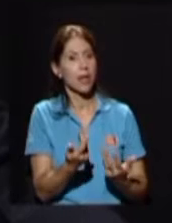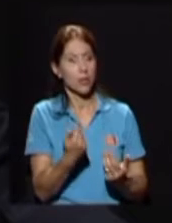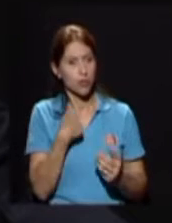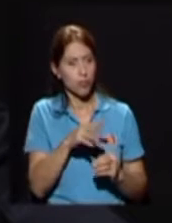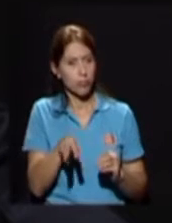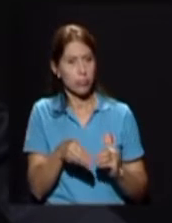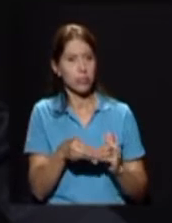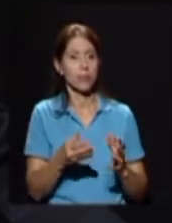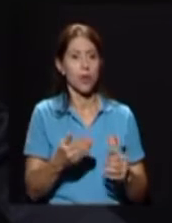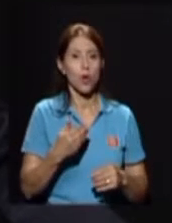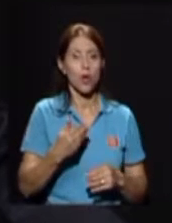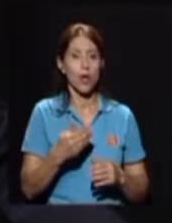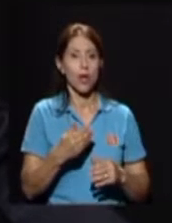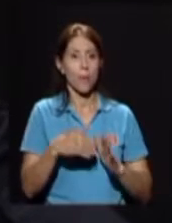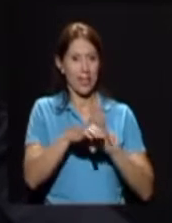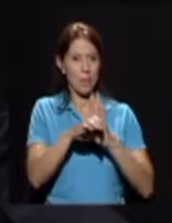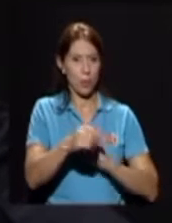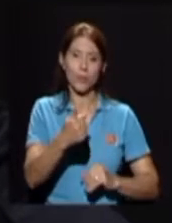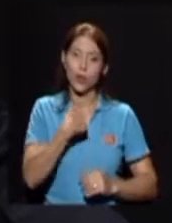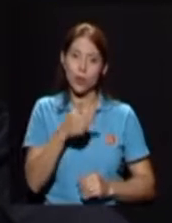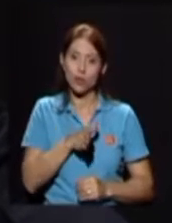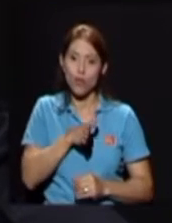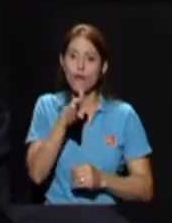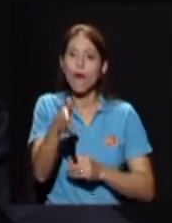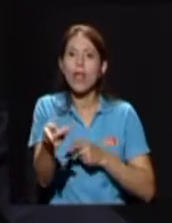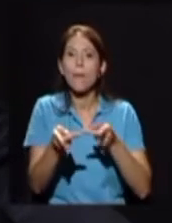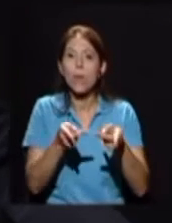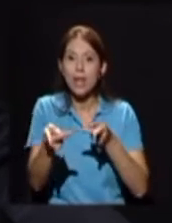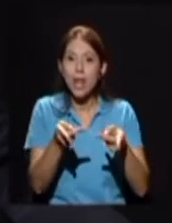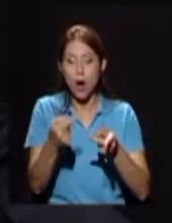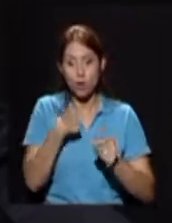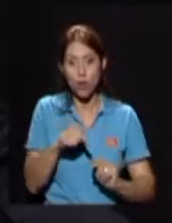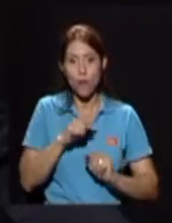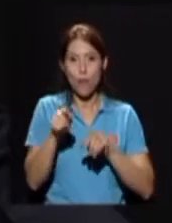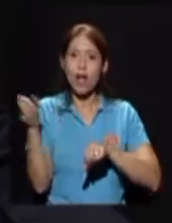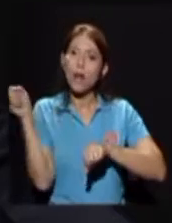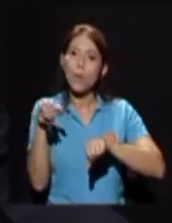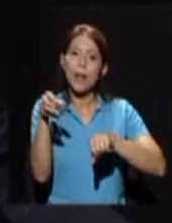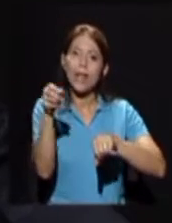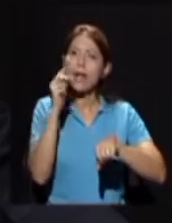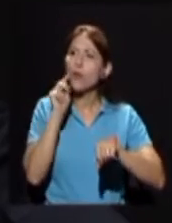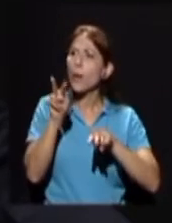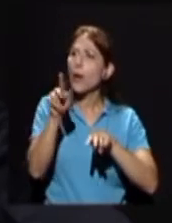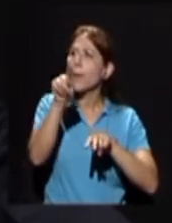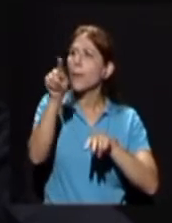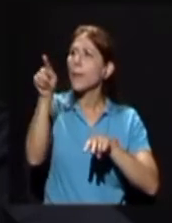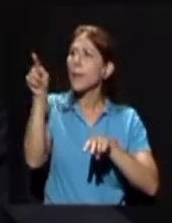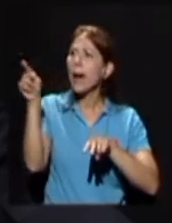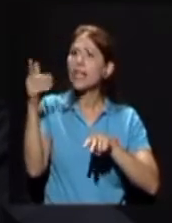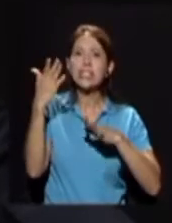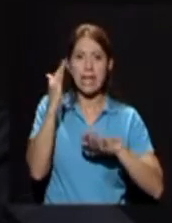cuando uno va a la pulpería de la esquina o al supermercado o lo demás, uno mire el anaquel o ya sabe si va a ir a